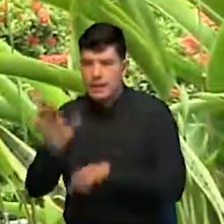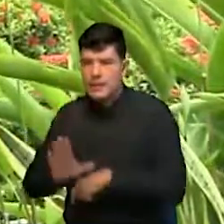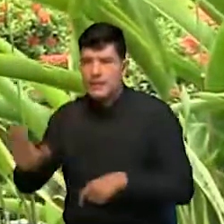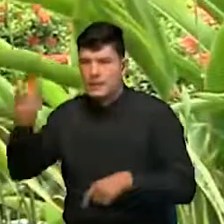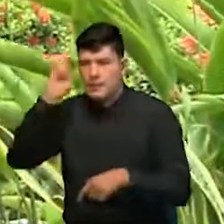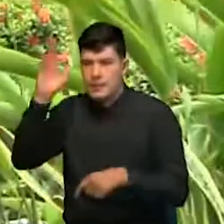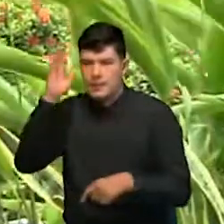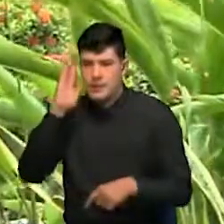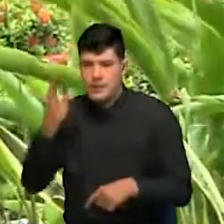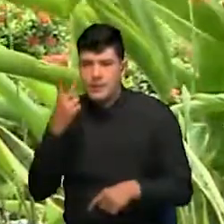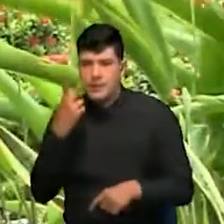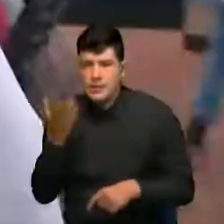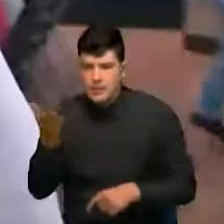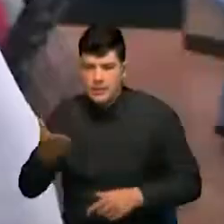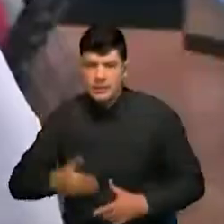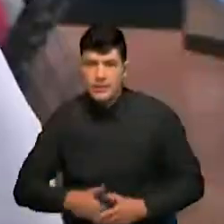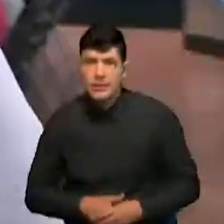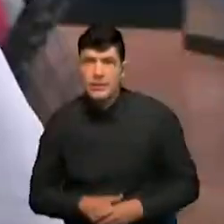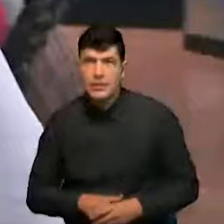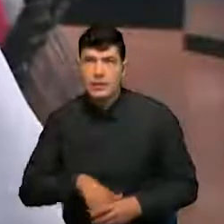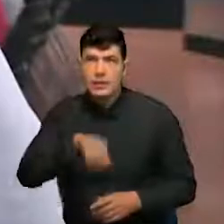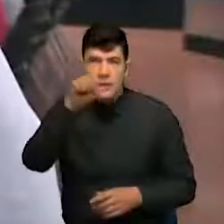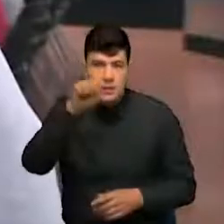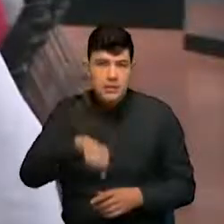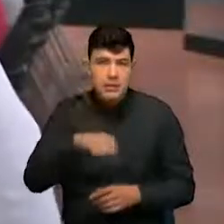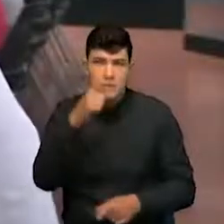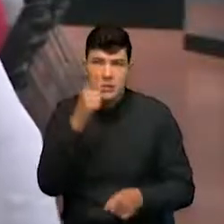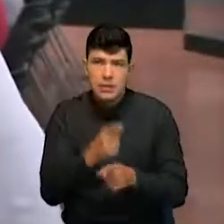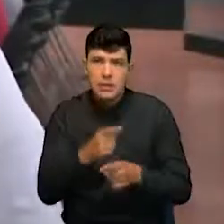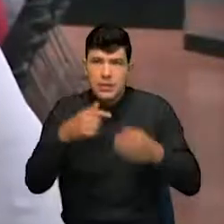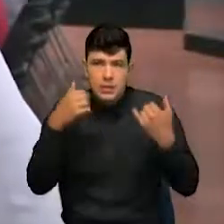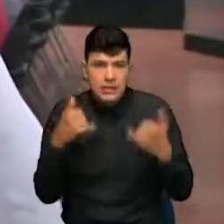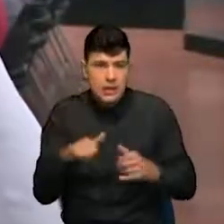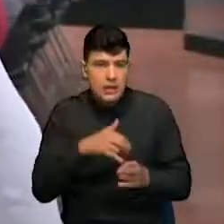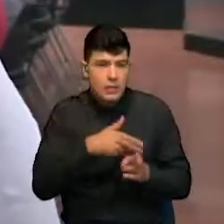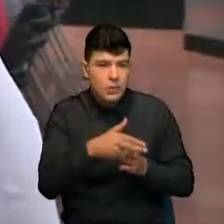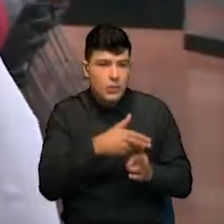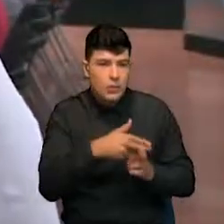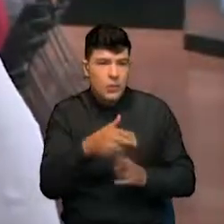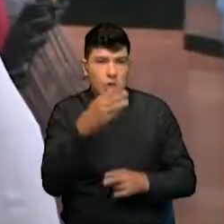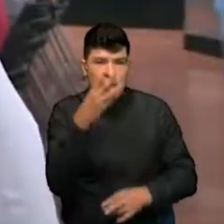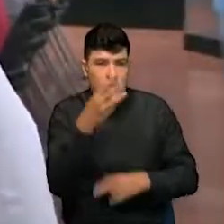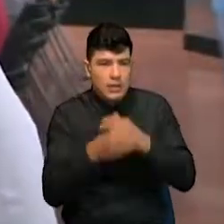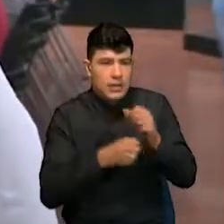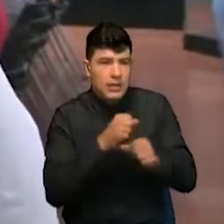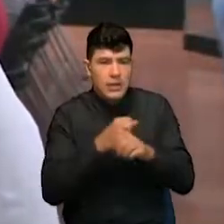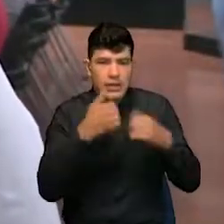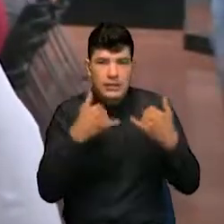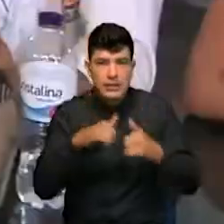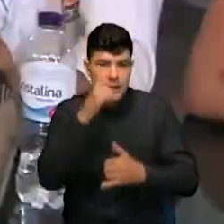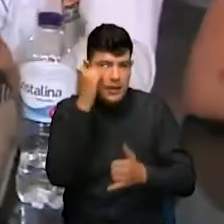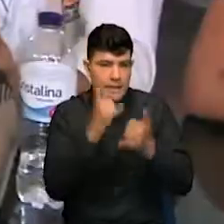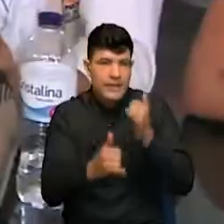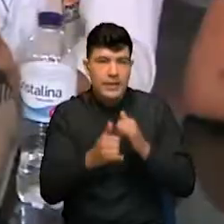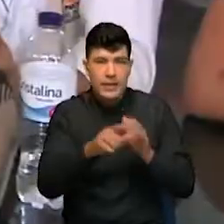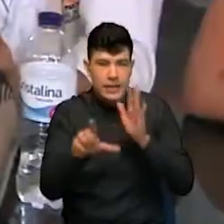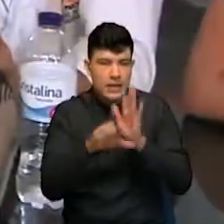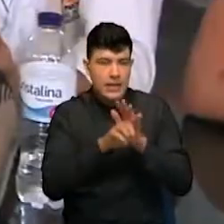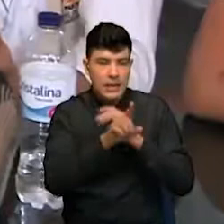Norte de Santander. Que ya a escasos 3 años para culminar la ley